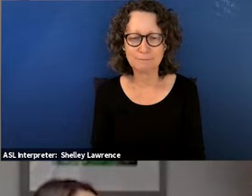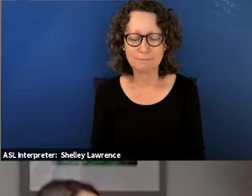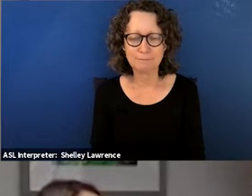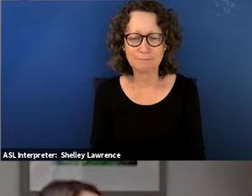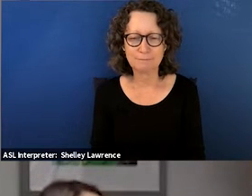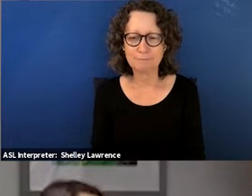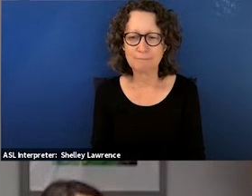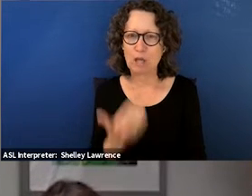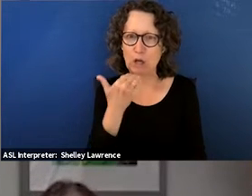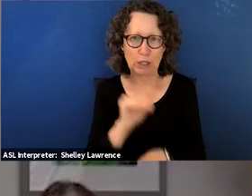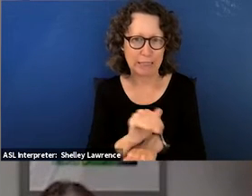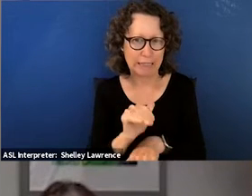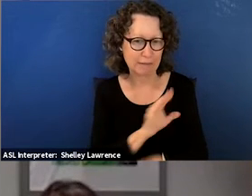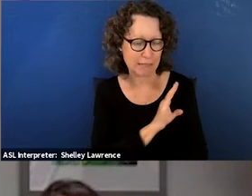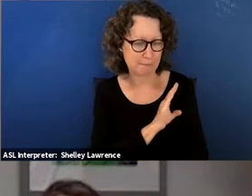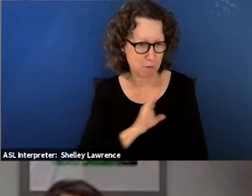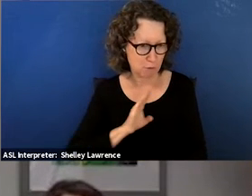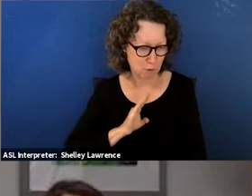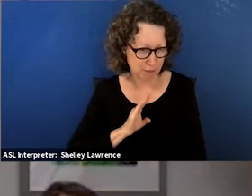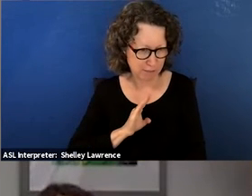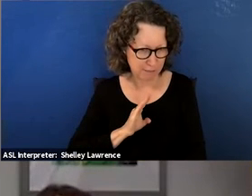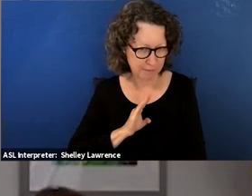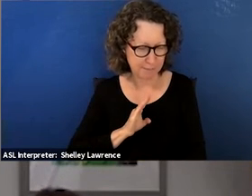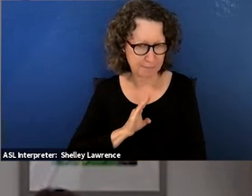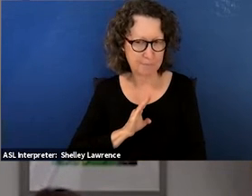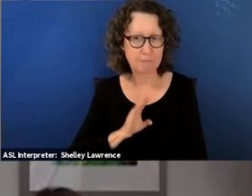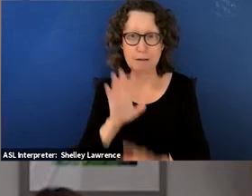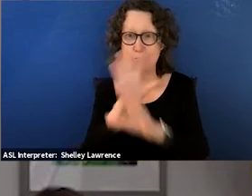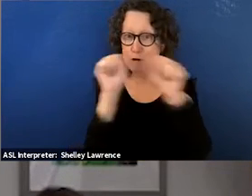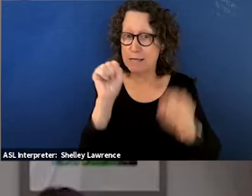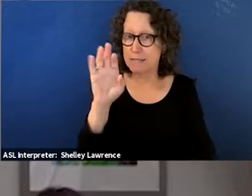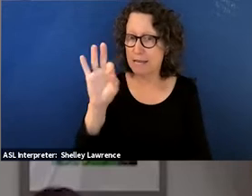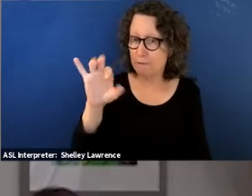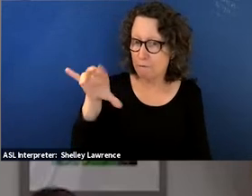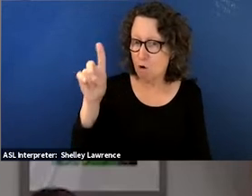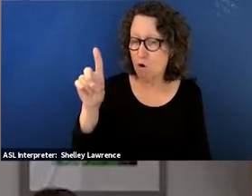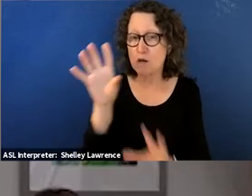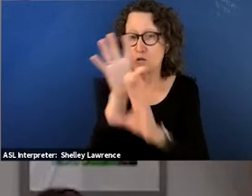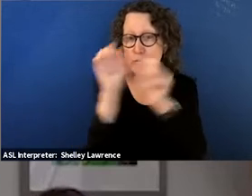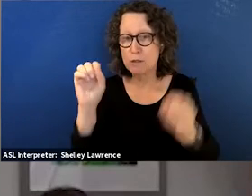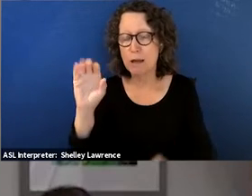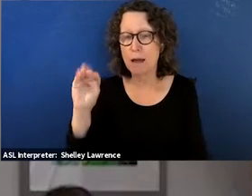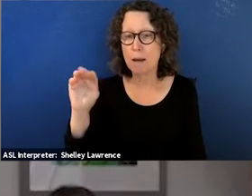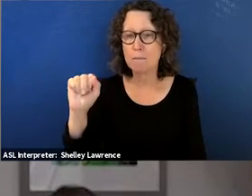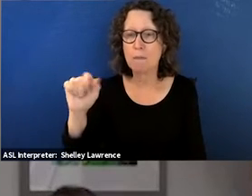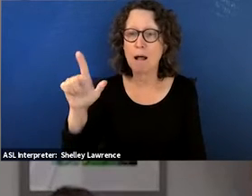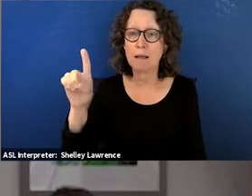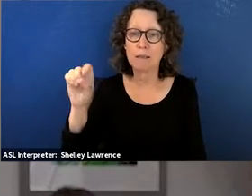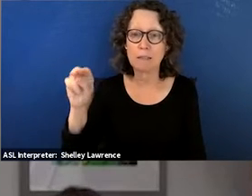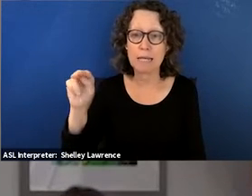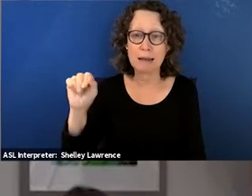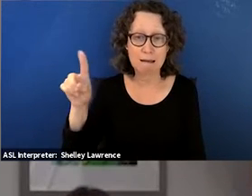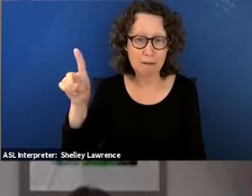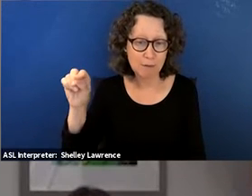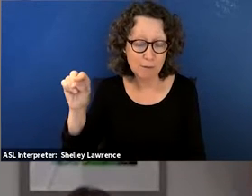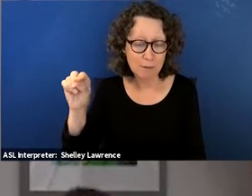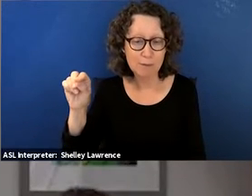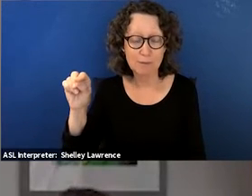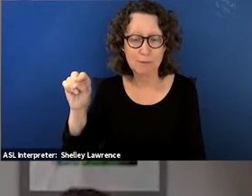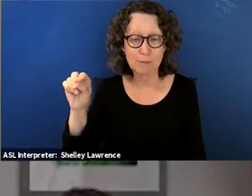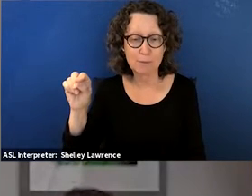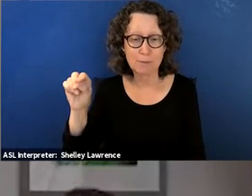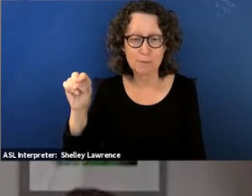Good evening, board. Buenas noches, miembros del consejo, presidenta Ford, superintendente Maldonado.